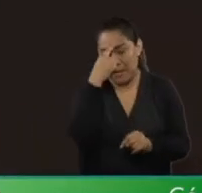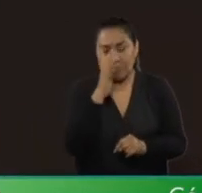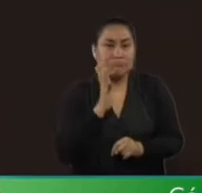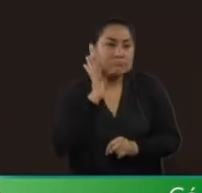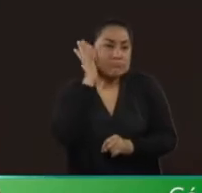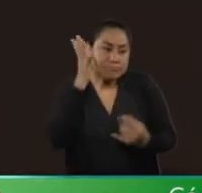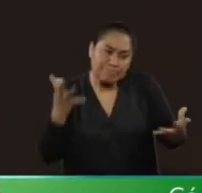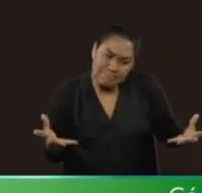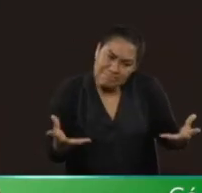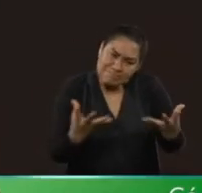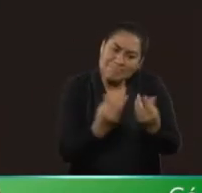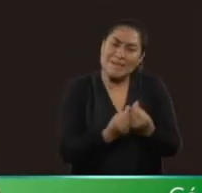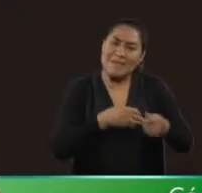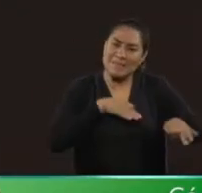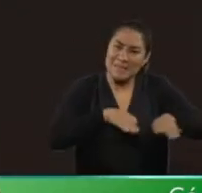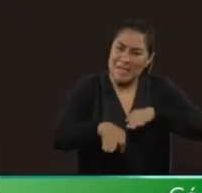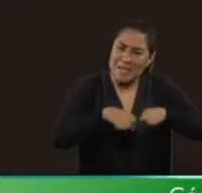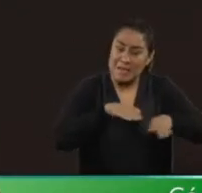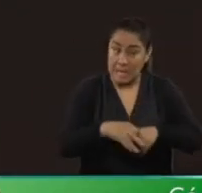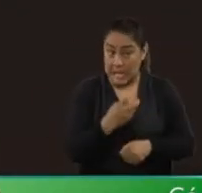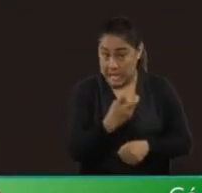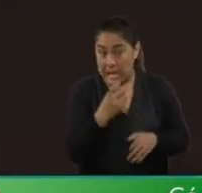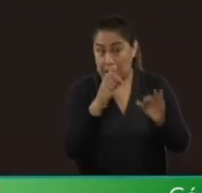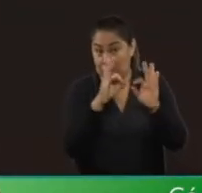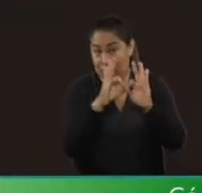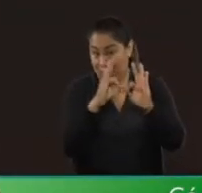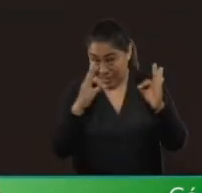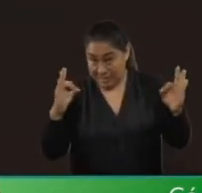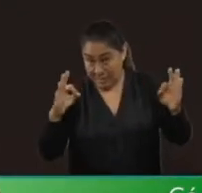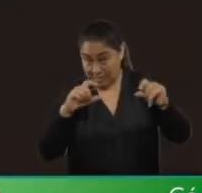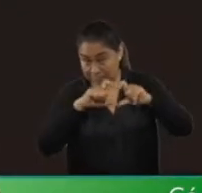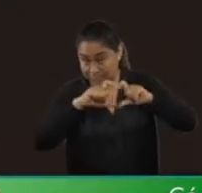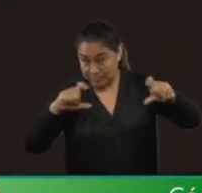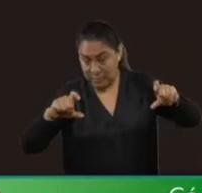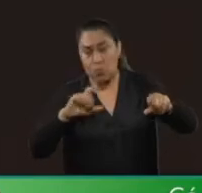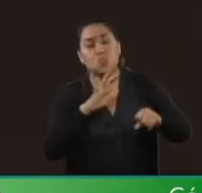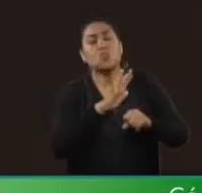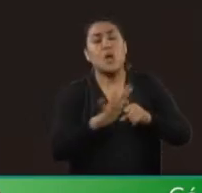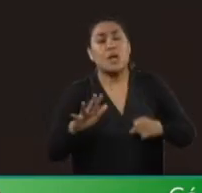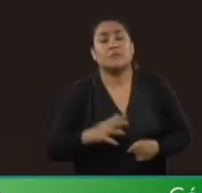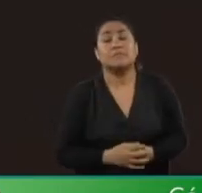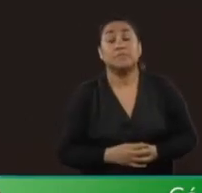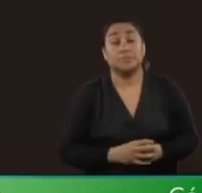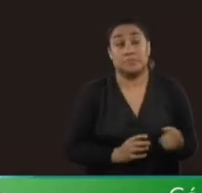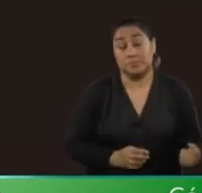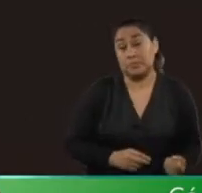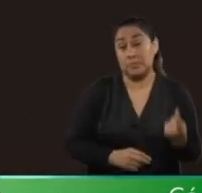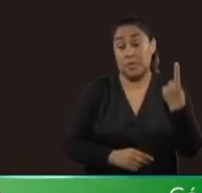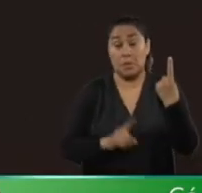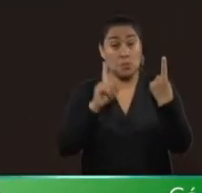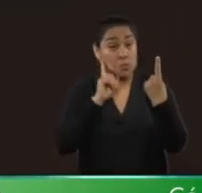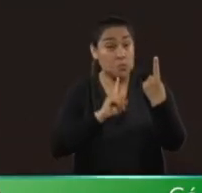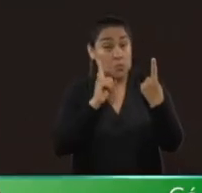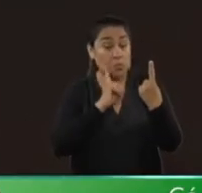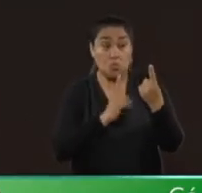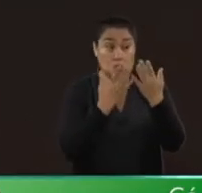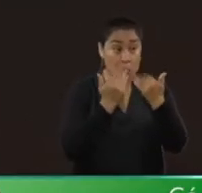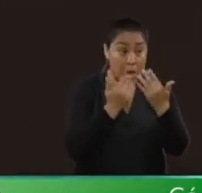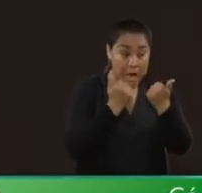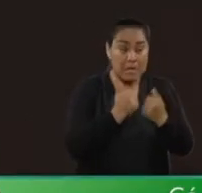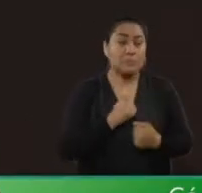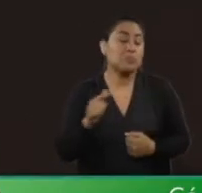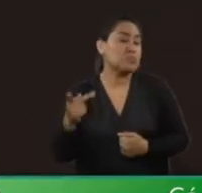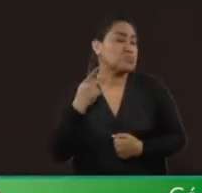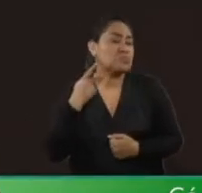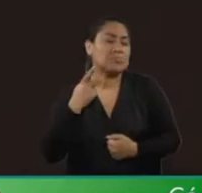de nuestro tejido social. Y esa frase, diputadas y diputados, es: sin la mujer ya no existe la política.